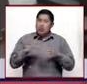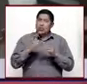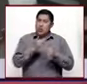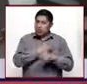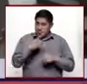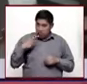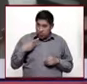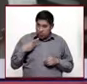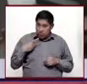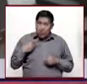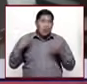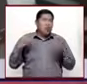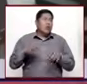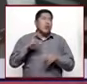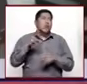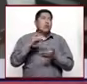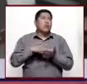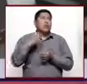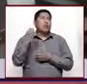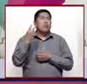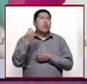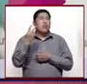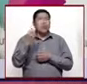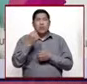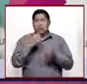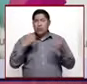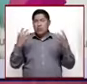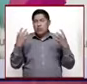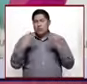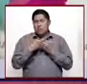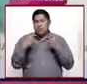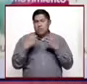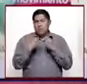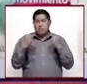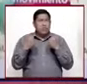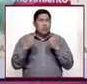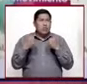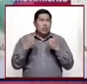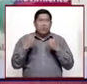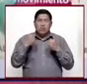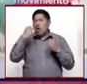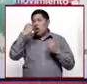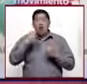Ya hemos tenido el 2012 con actos de confrontación. Se van a avivar